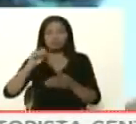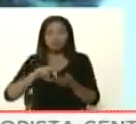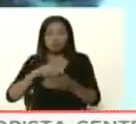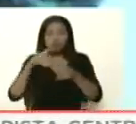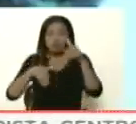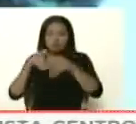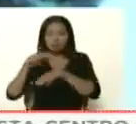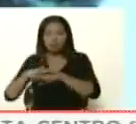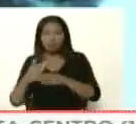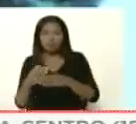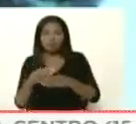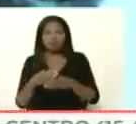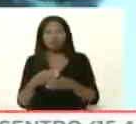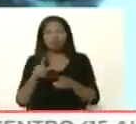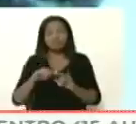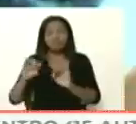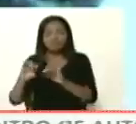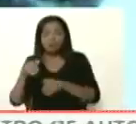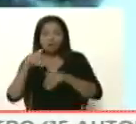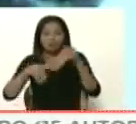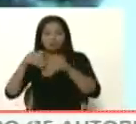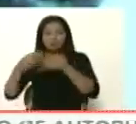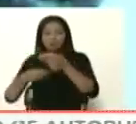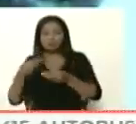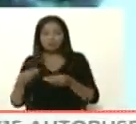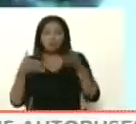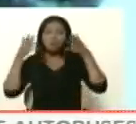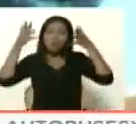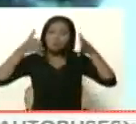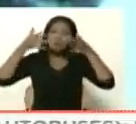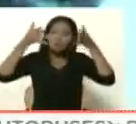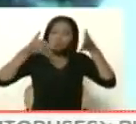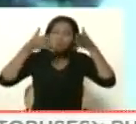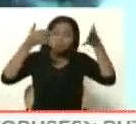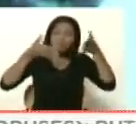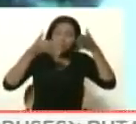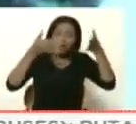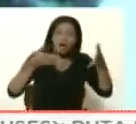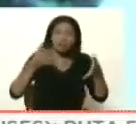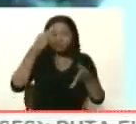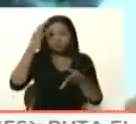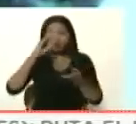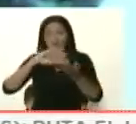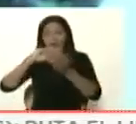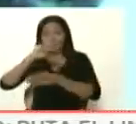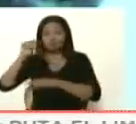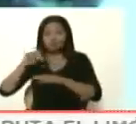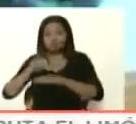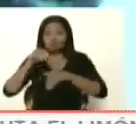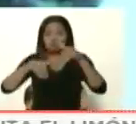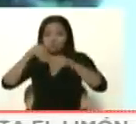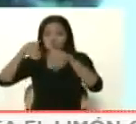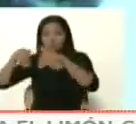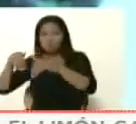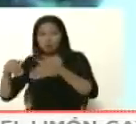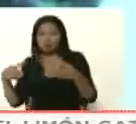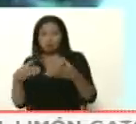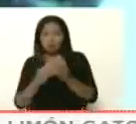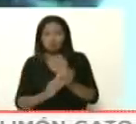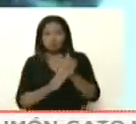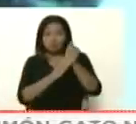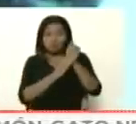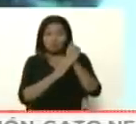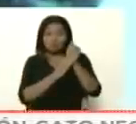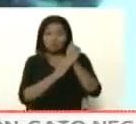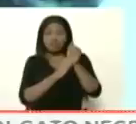Correcto. Porque estas elecciones se realizaron con el asesoramiento del Consejo Nacional Electoral en Anatalme, que es la que rige